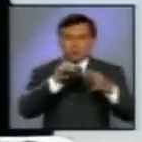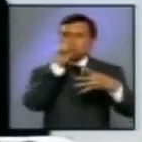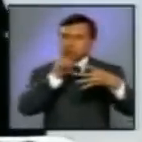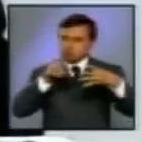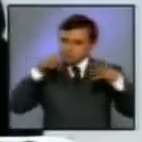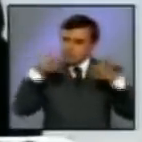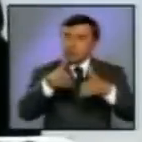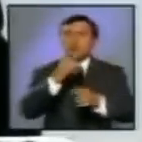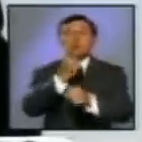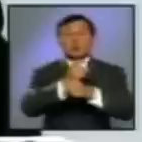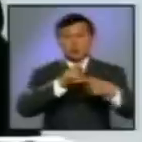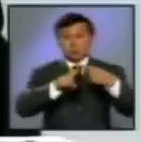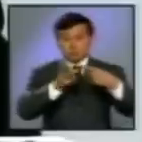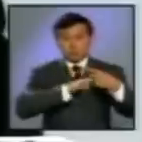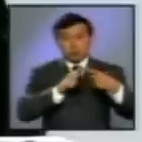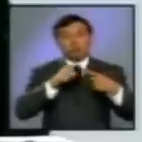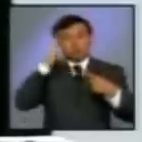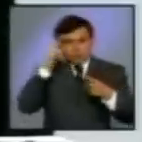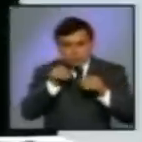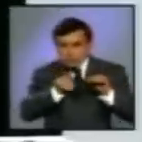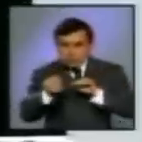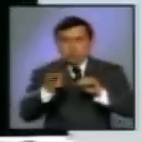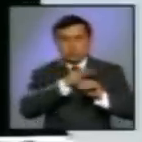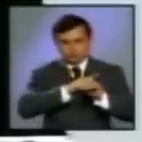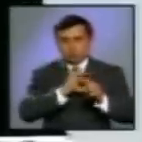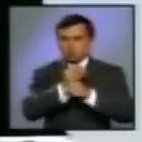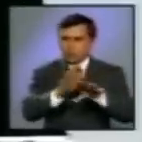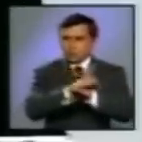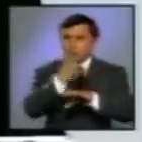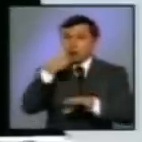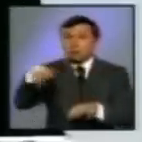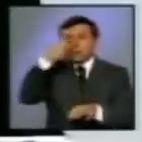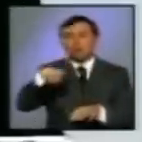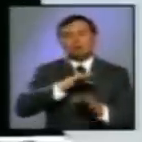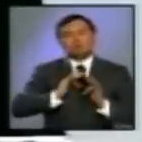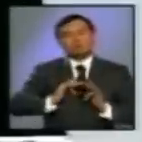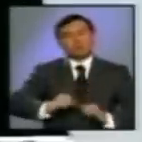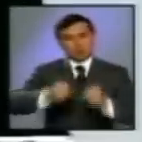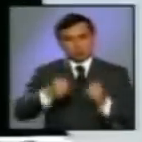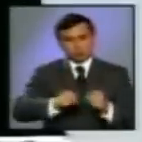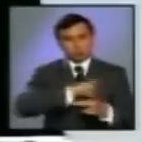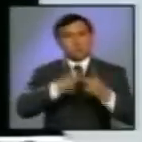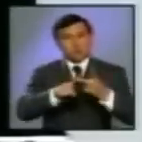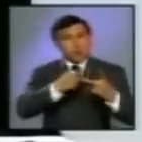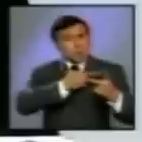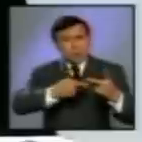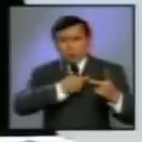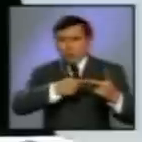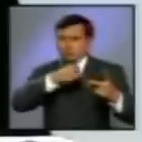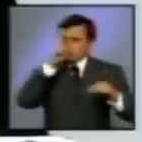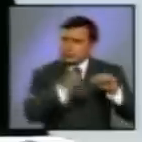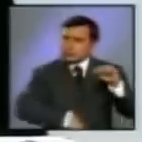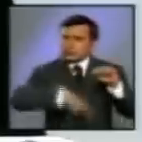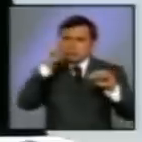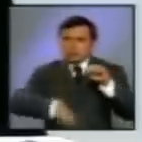reajustar la estrategia para darle seguridad a los mexicanos. Segundo, combatir la pobreza a fondo, para que realmente a través